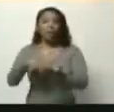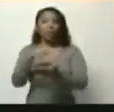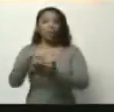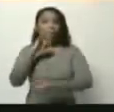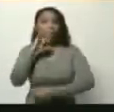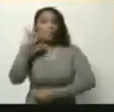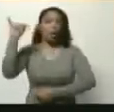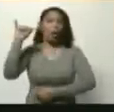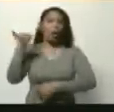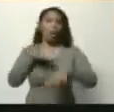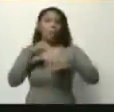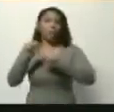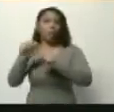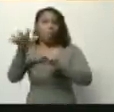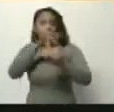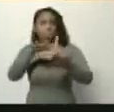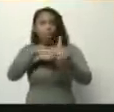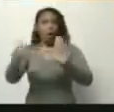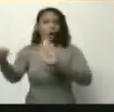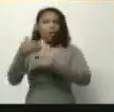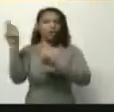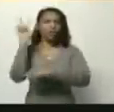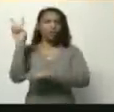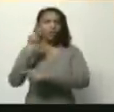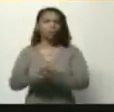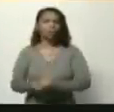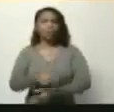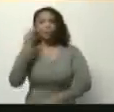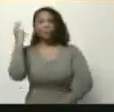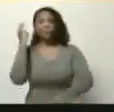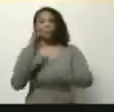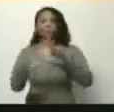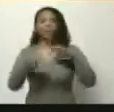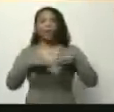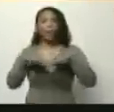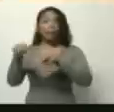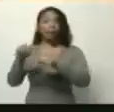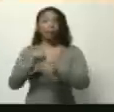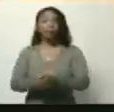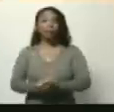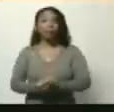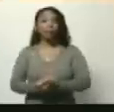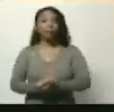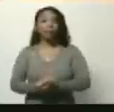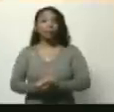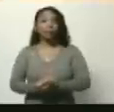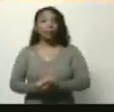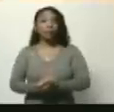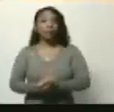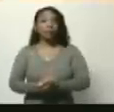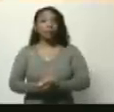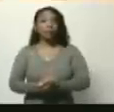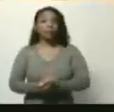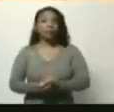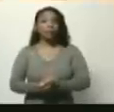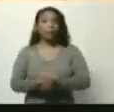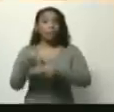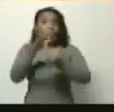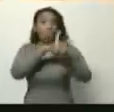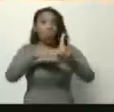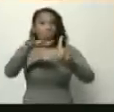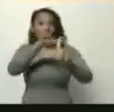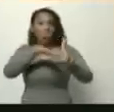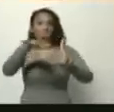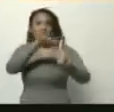del imperialismo que conspiran contra Venezuela. Lamentablemente el imperialismo y el sionismo conspiran, han